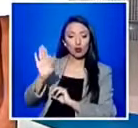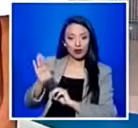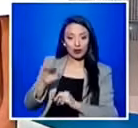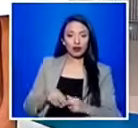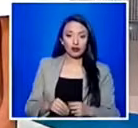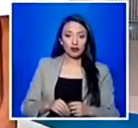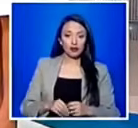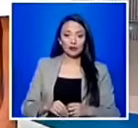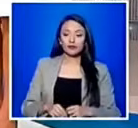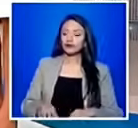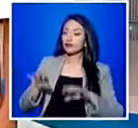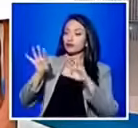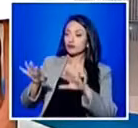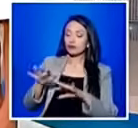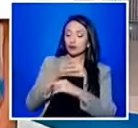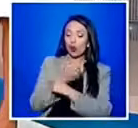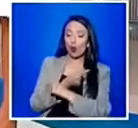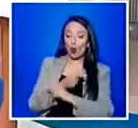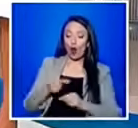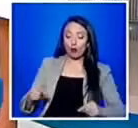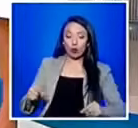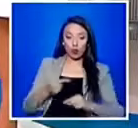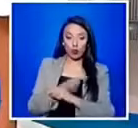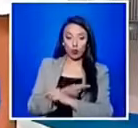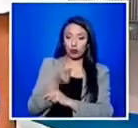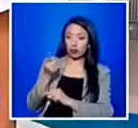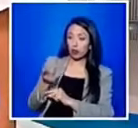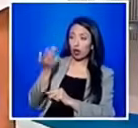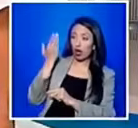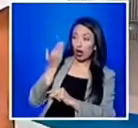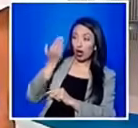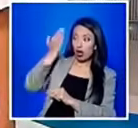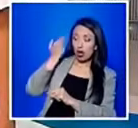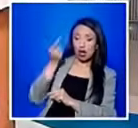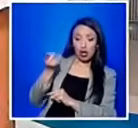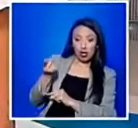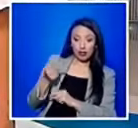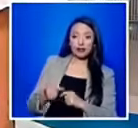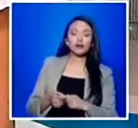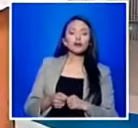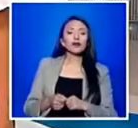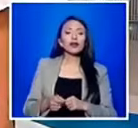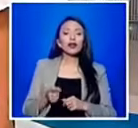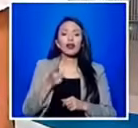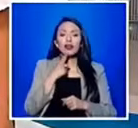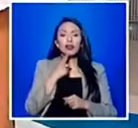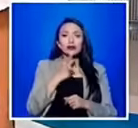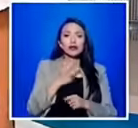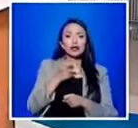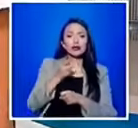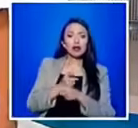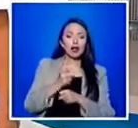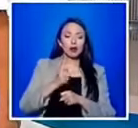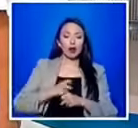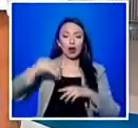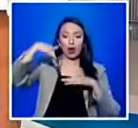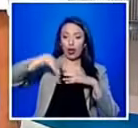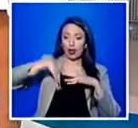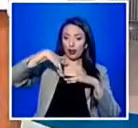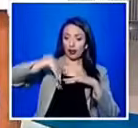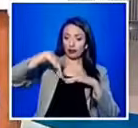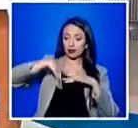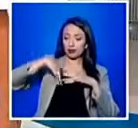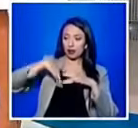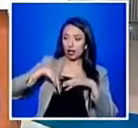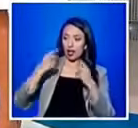esta es la vía en la Avenida Conquistadores. De hecho, ya salimos de ahí en vivo. Se anunciaron que supuestamente los trabajos de alcantarillado que se estaban haciendo